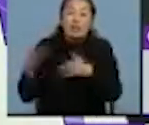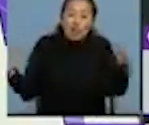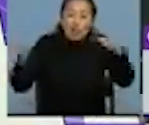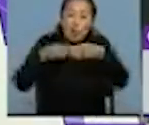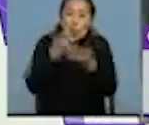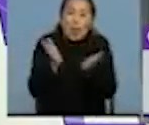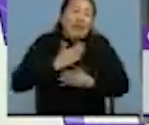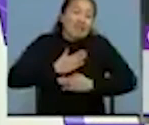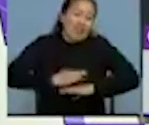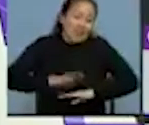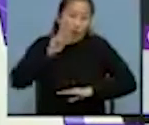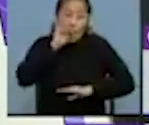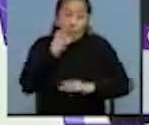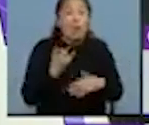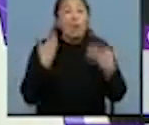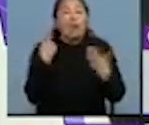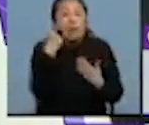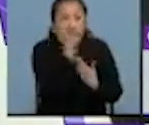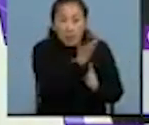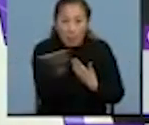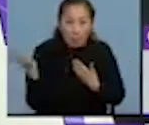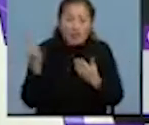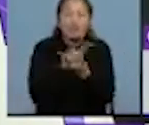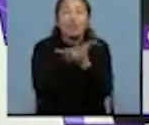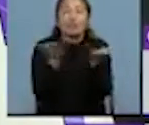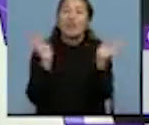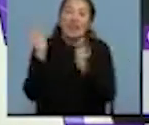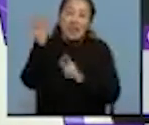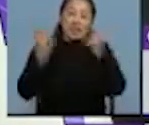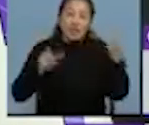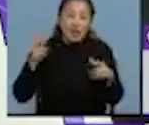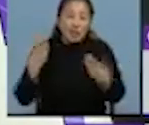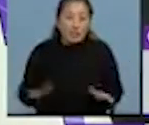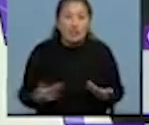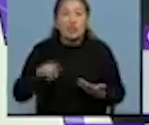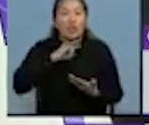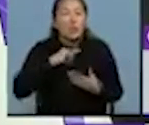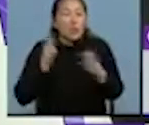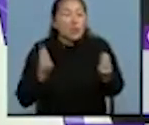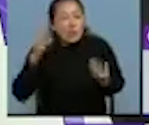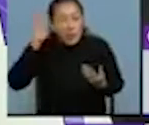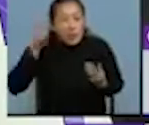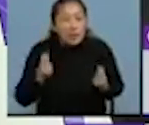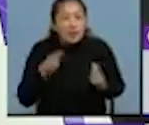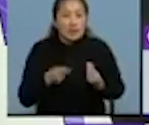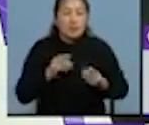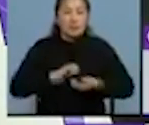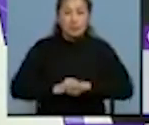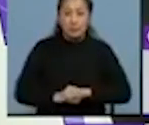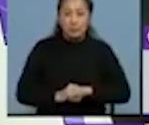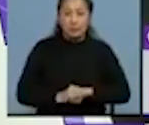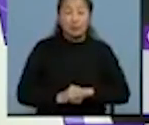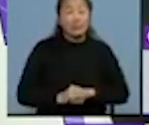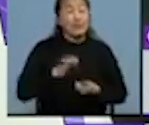realmente muy cómodo, con la expectativa a Héctor y a todos los chicos de saber qué va.